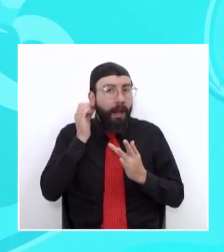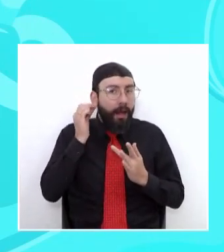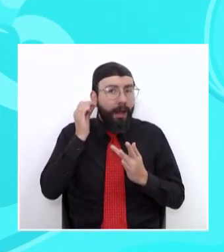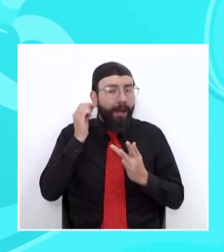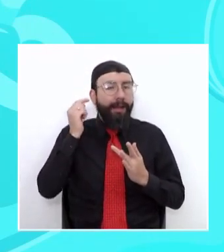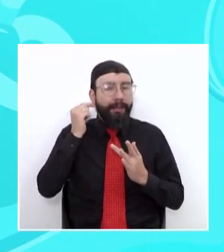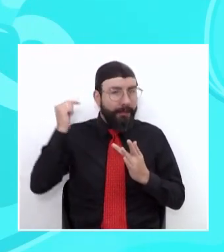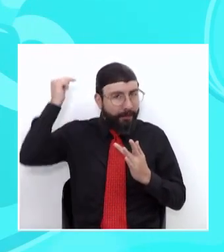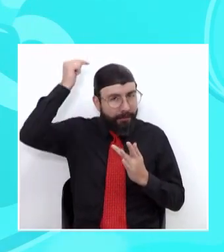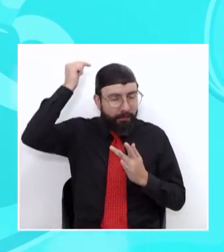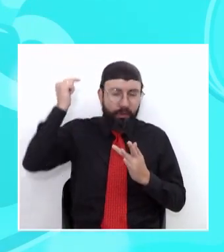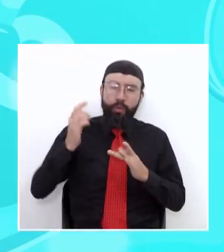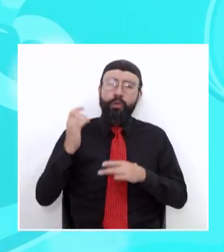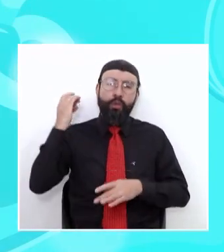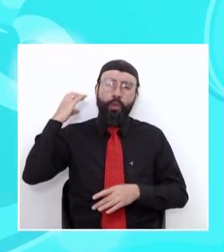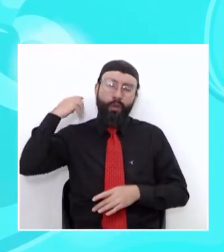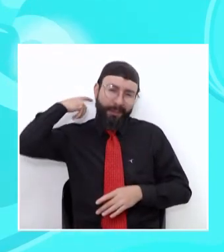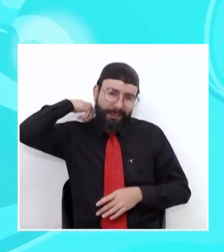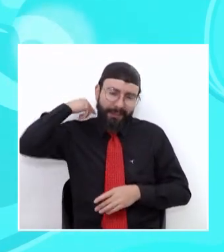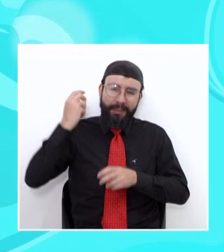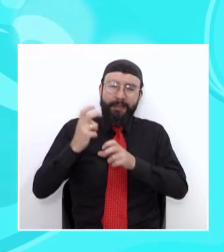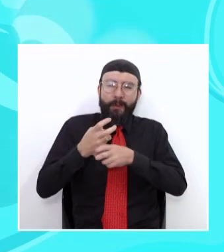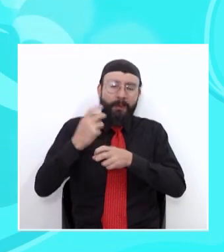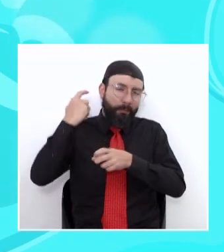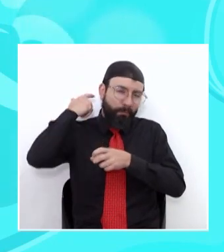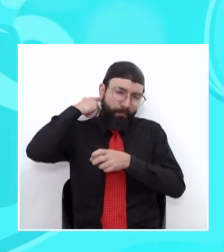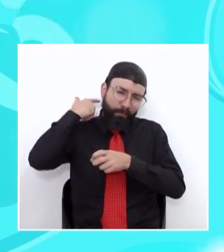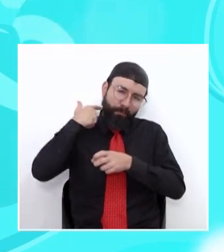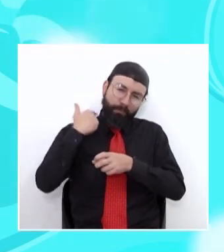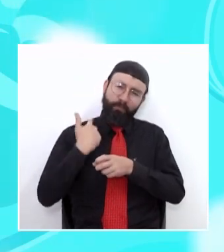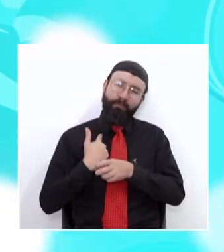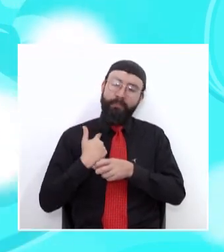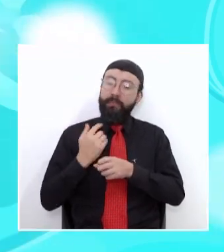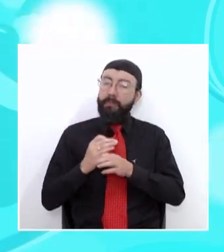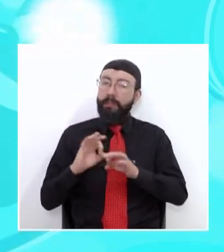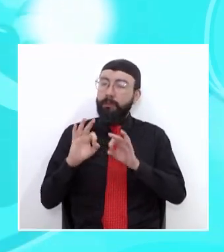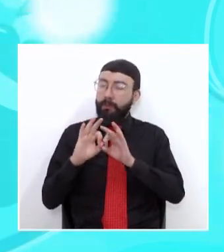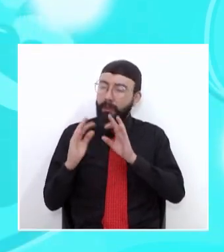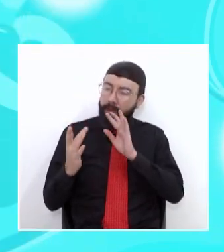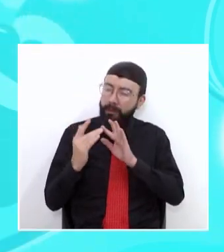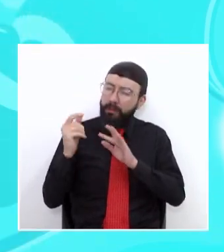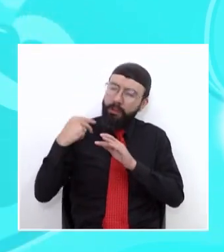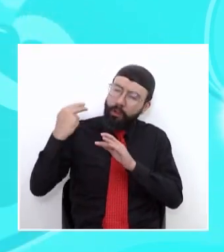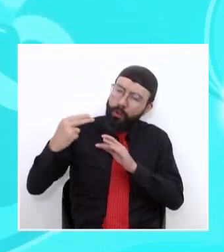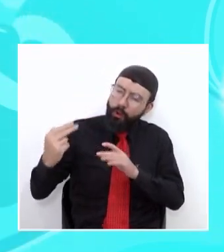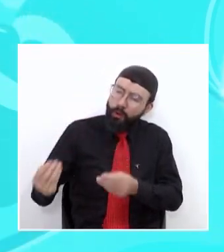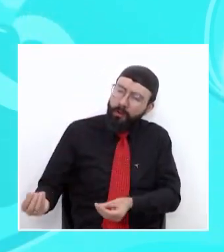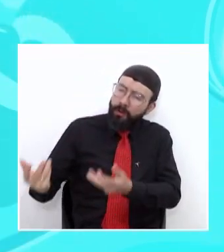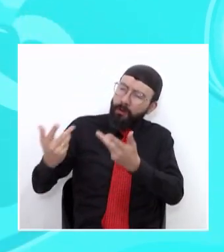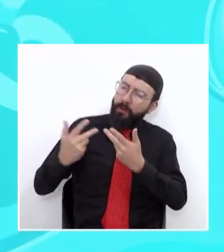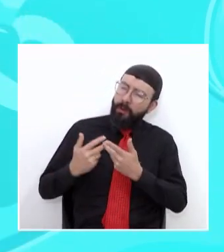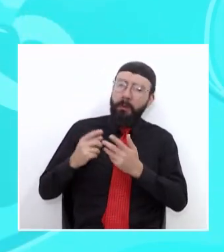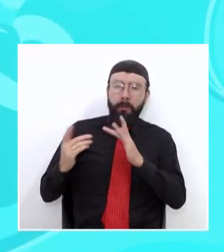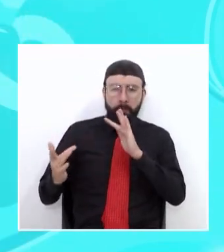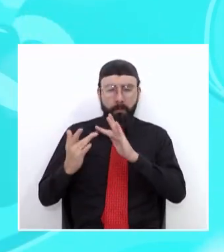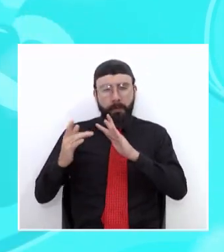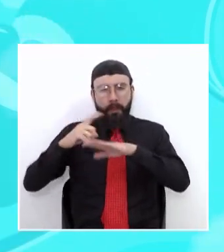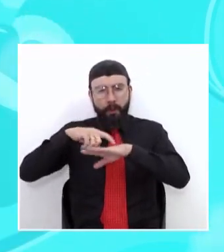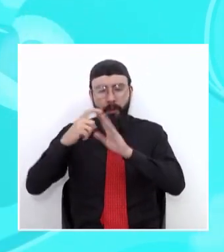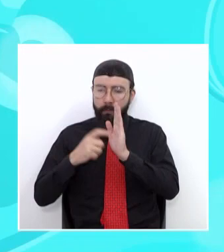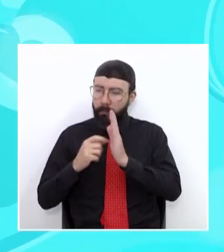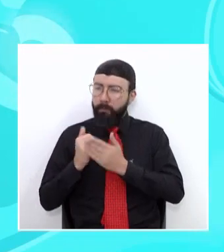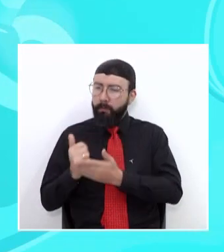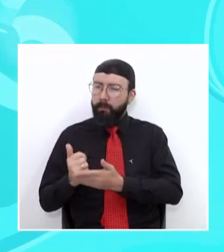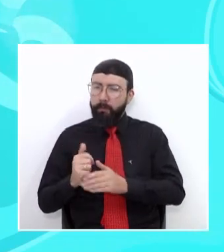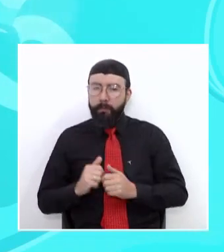dolores cervicales. Por eso también es muy importante tener la historia clínica, la historia de vida, para poder hacer un abordaje. Bueno,